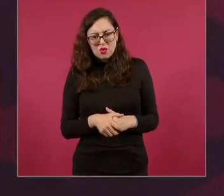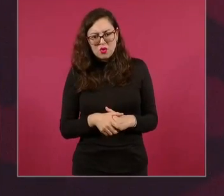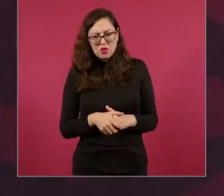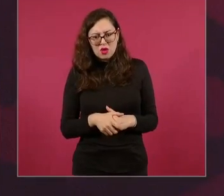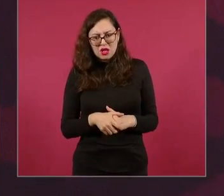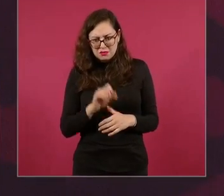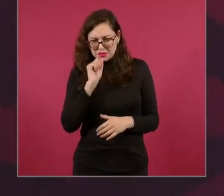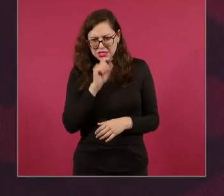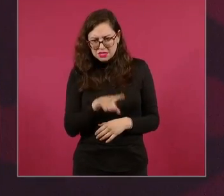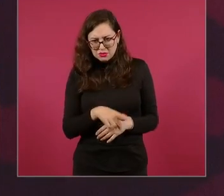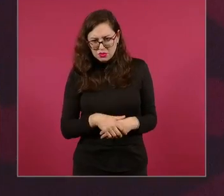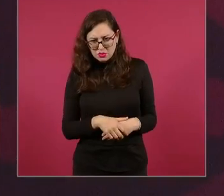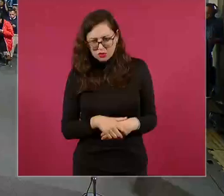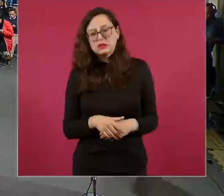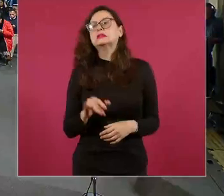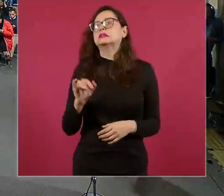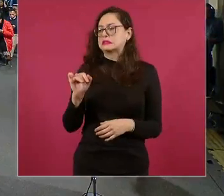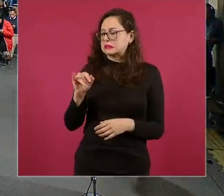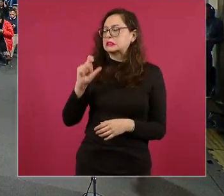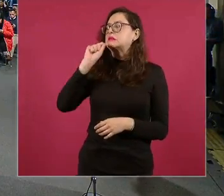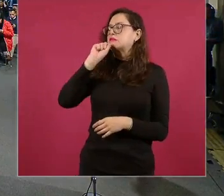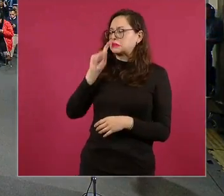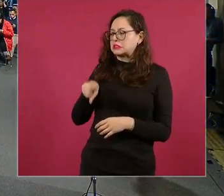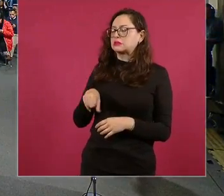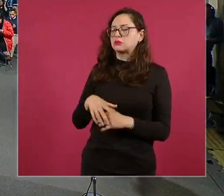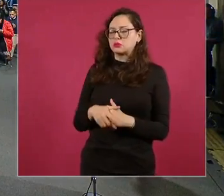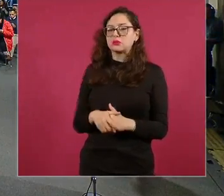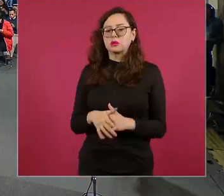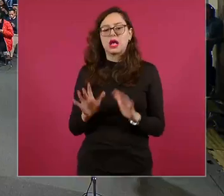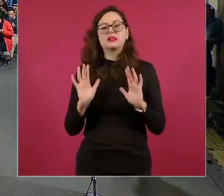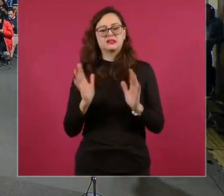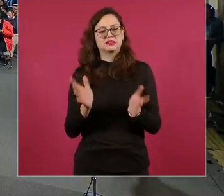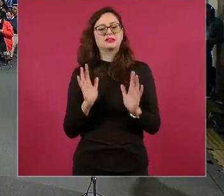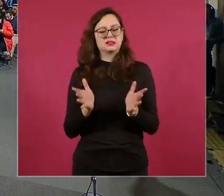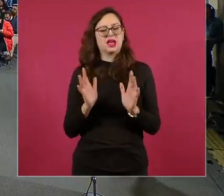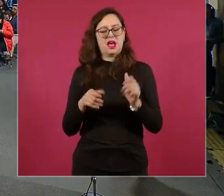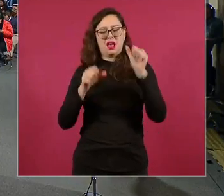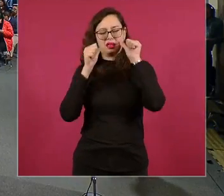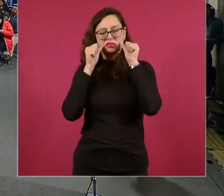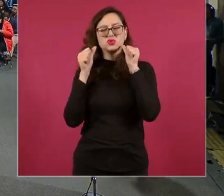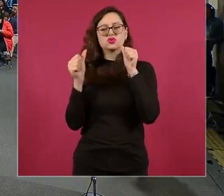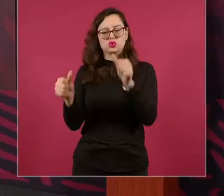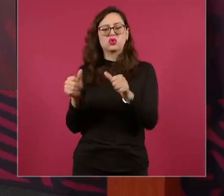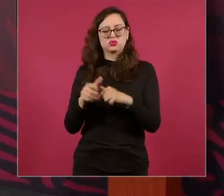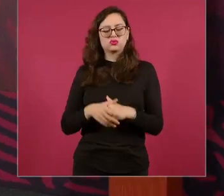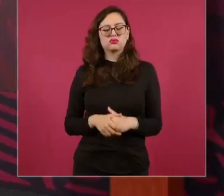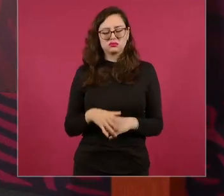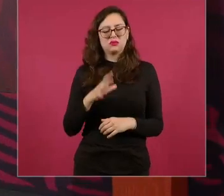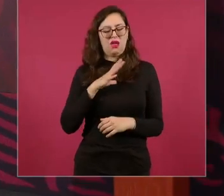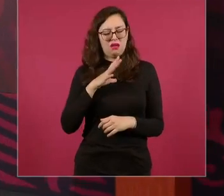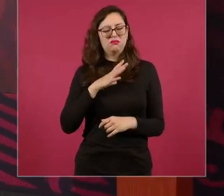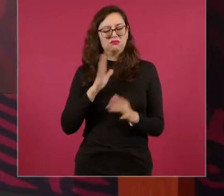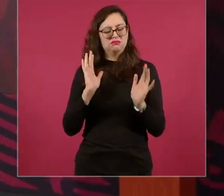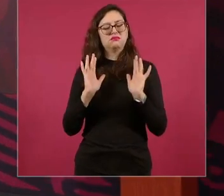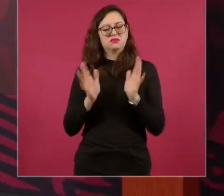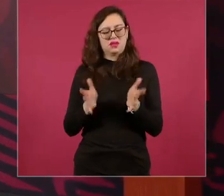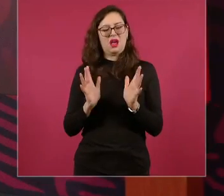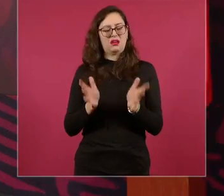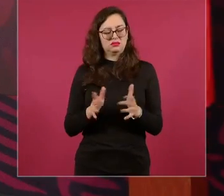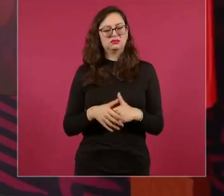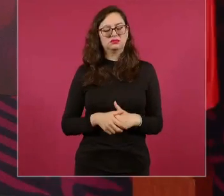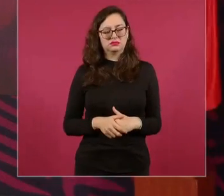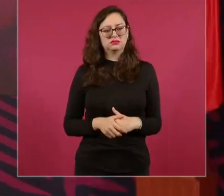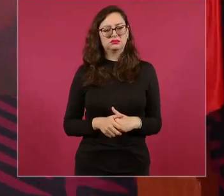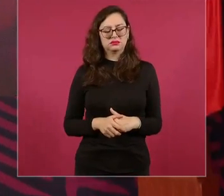es lo mismo es lo mismo es lo mismo sí ya se está atendiendo eso incluso ya